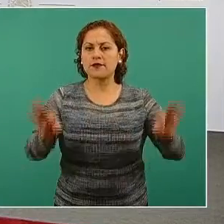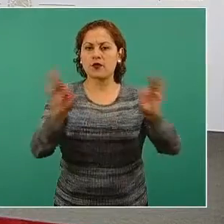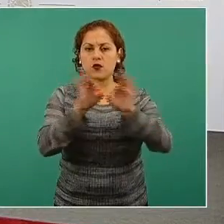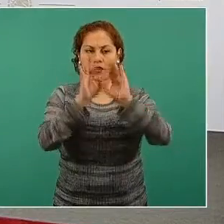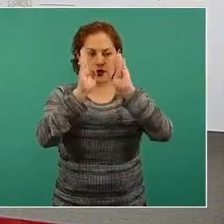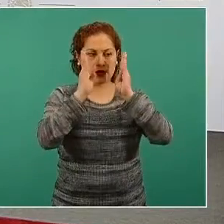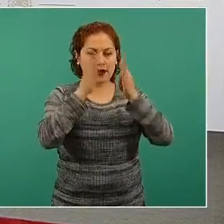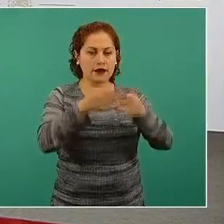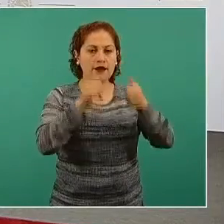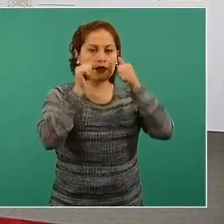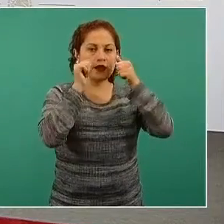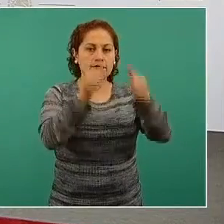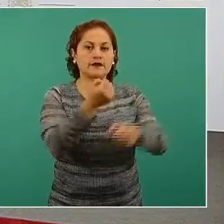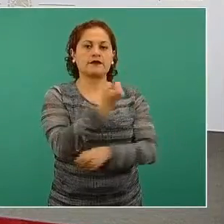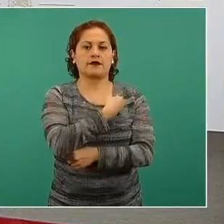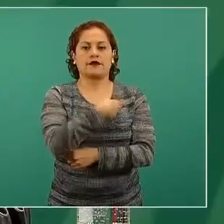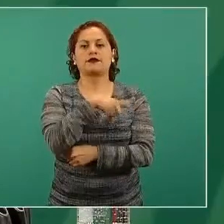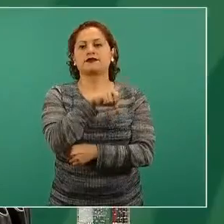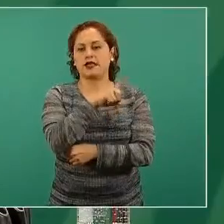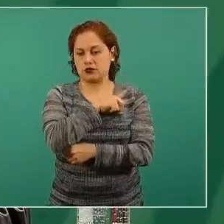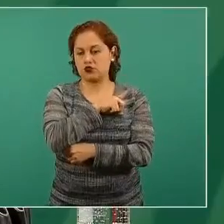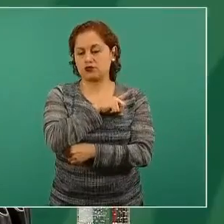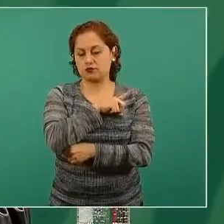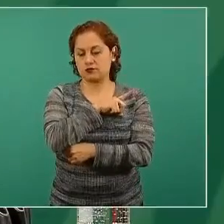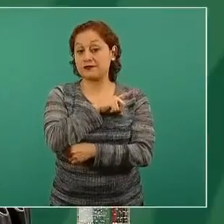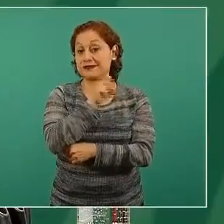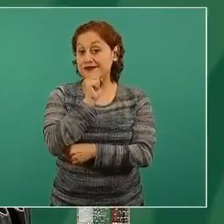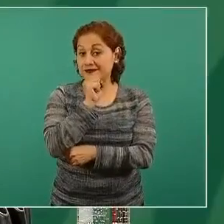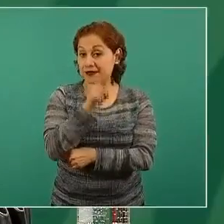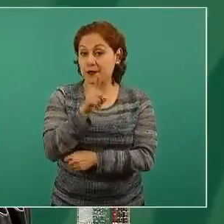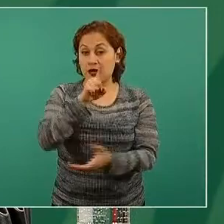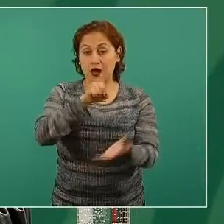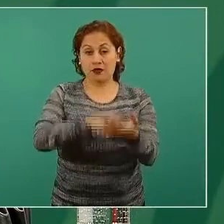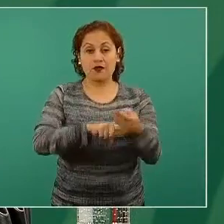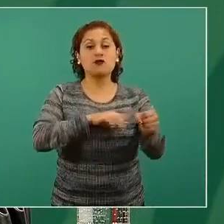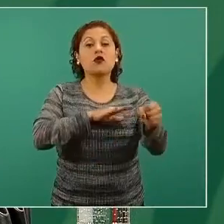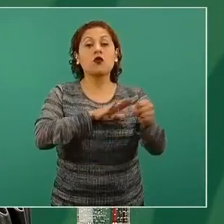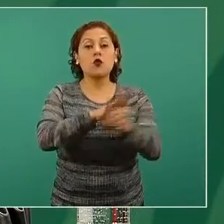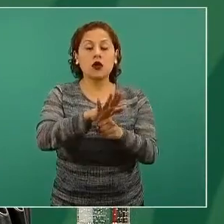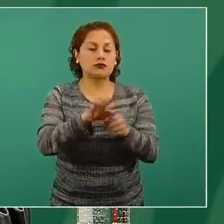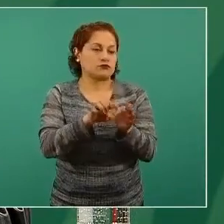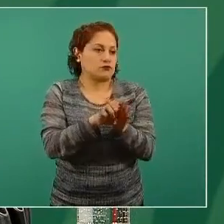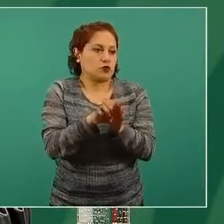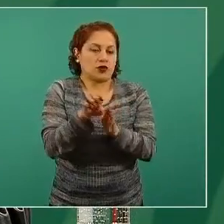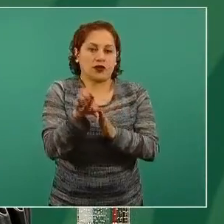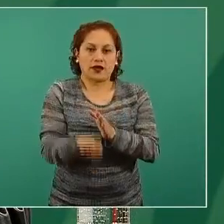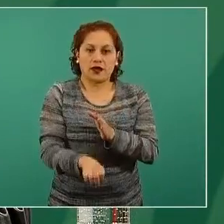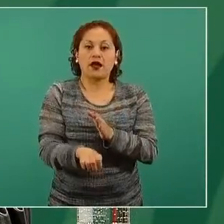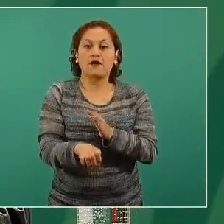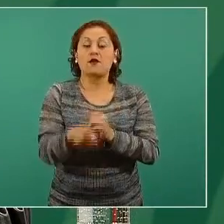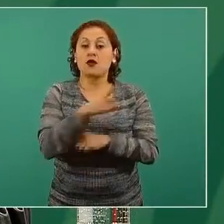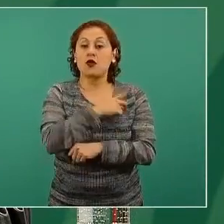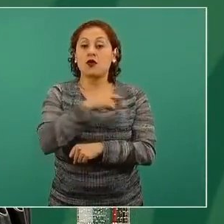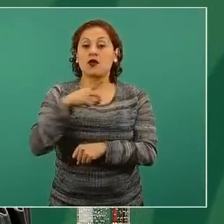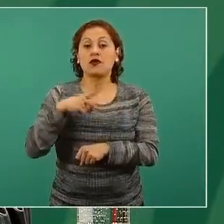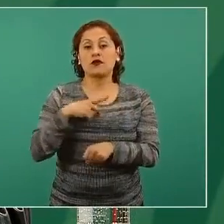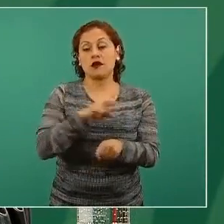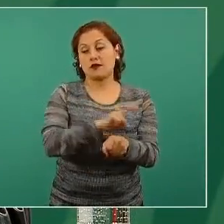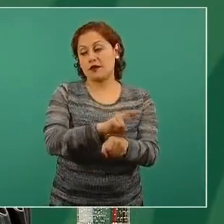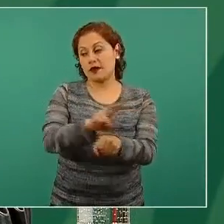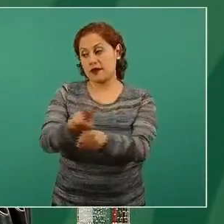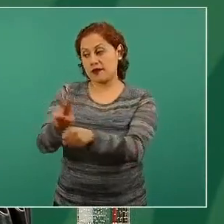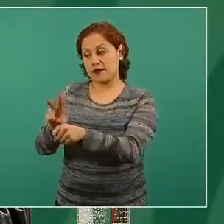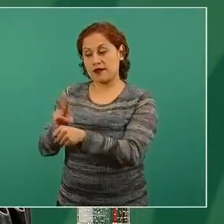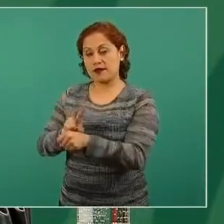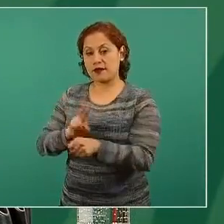temas de diferentes componentes que van desde la importancia de tener sistemas de vigilancia que nos permitan hacer